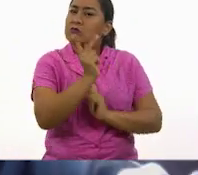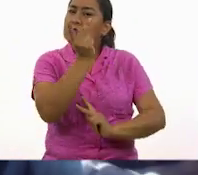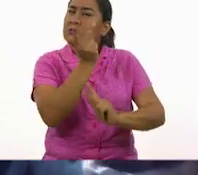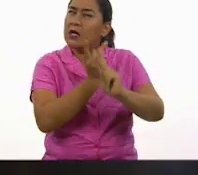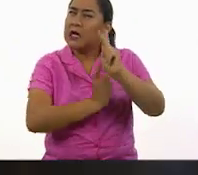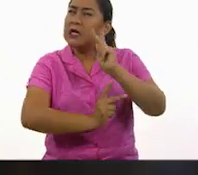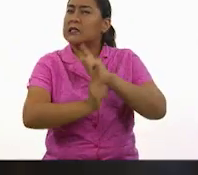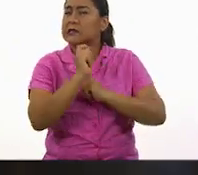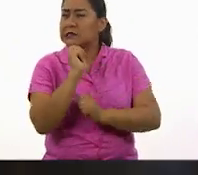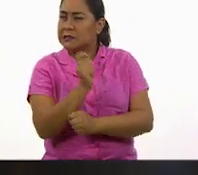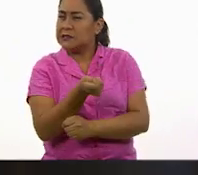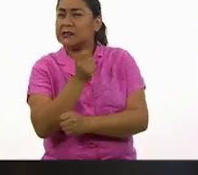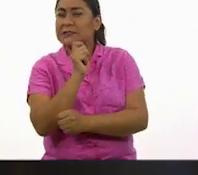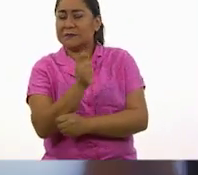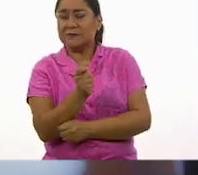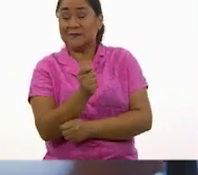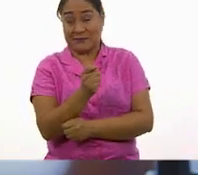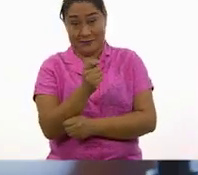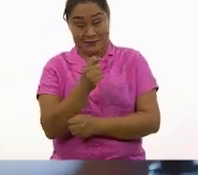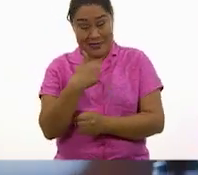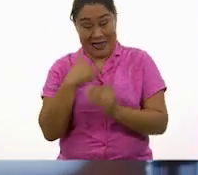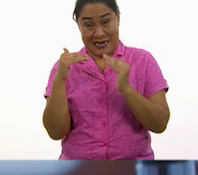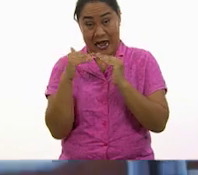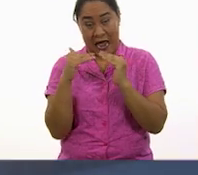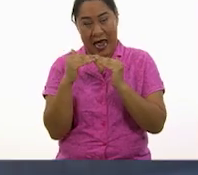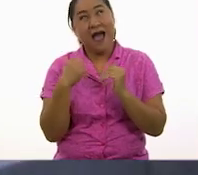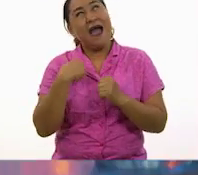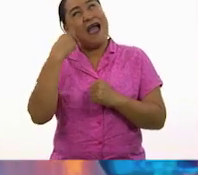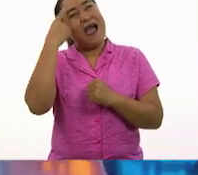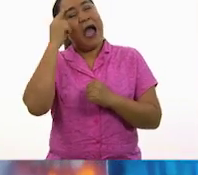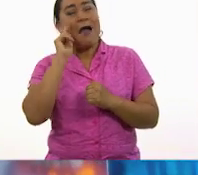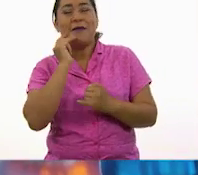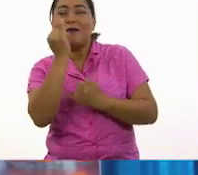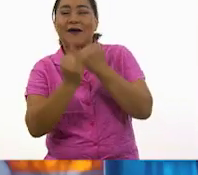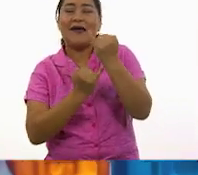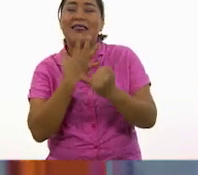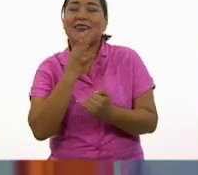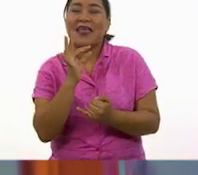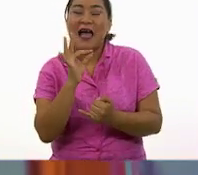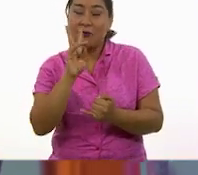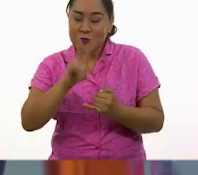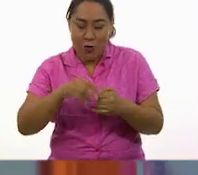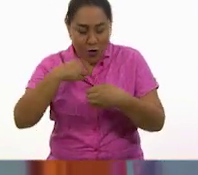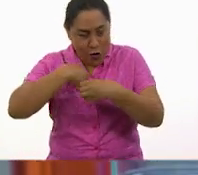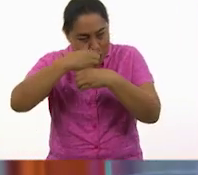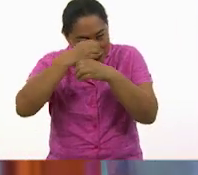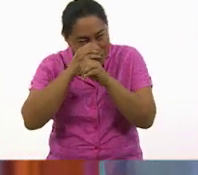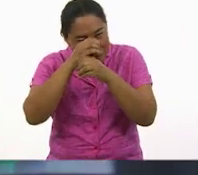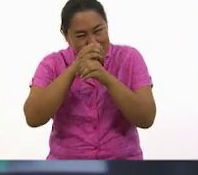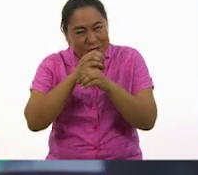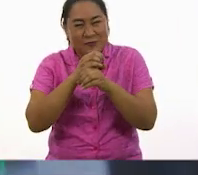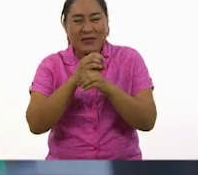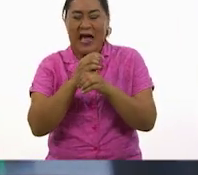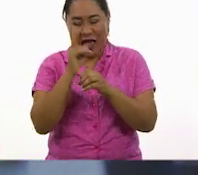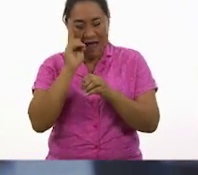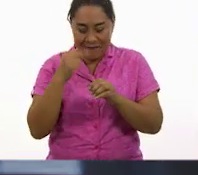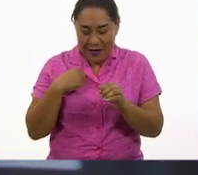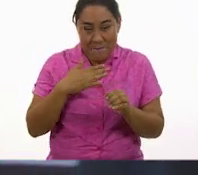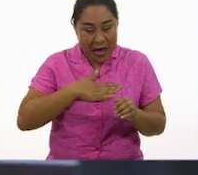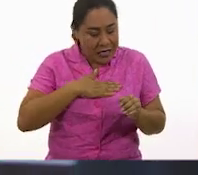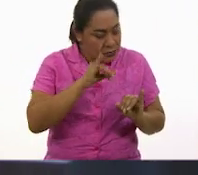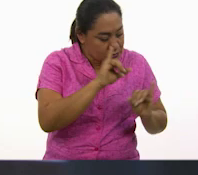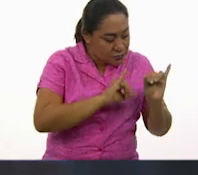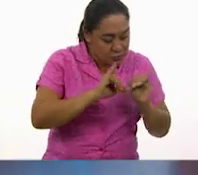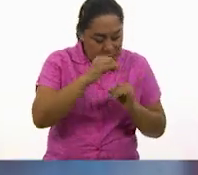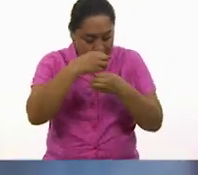pudiera crecer. En mi casa todo empezó con un juego, con mi pequeño microscopio. A veces mezclando cosas en el baño